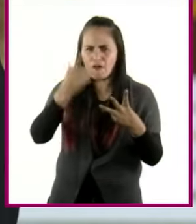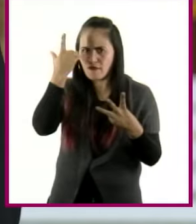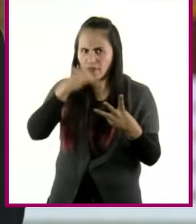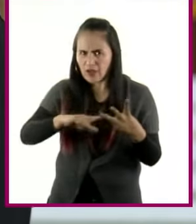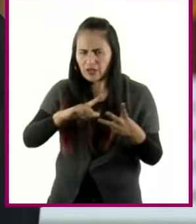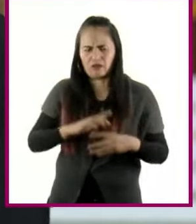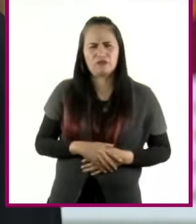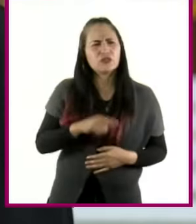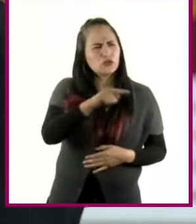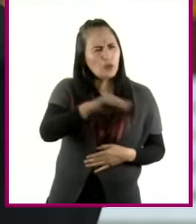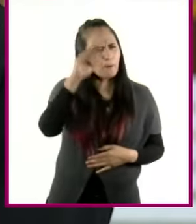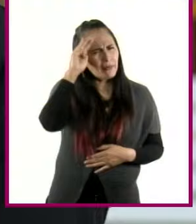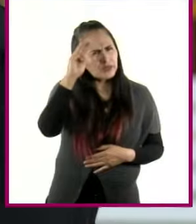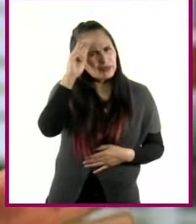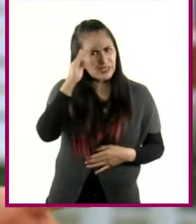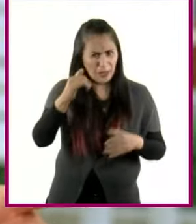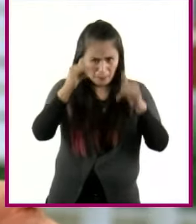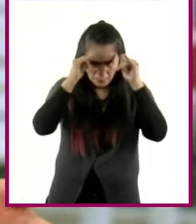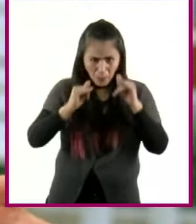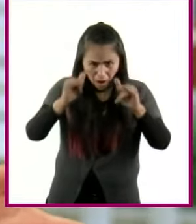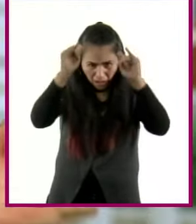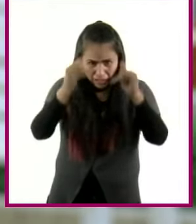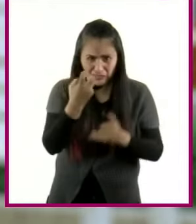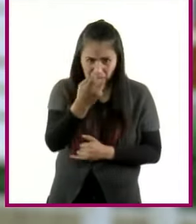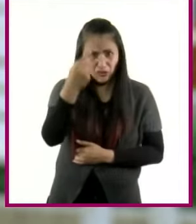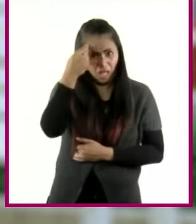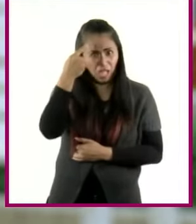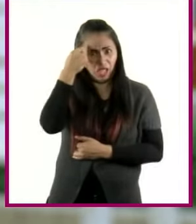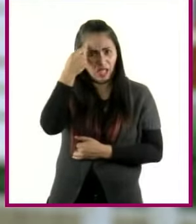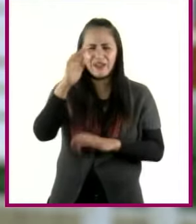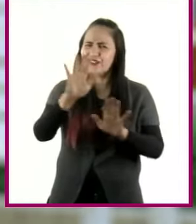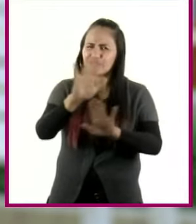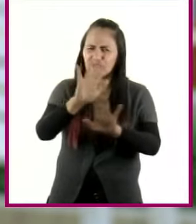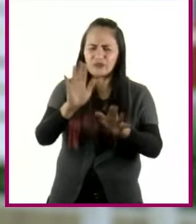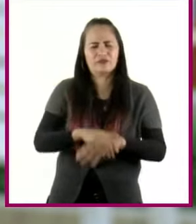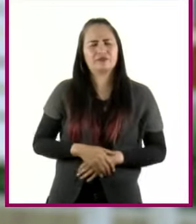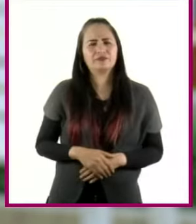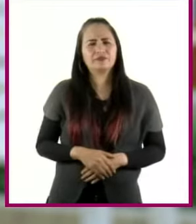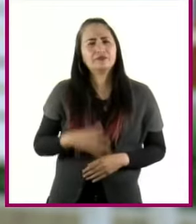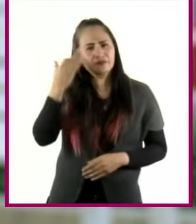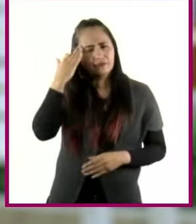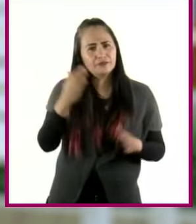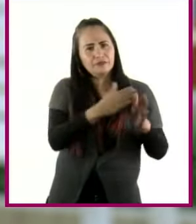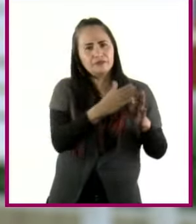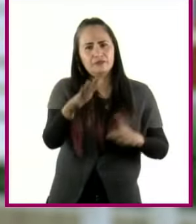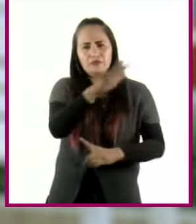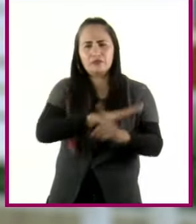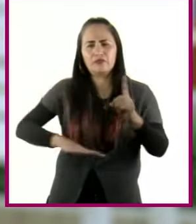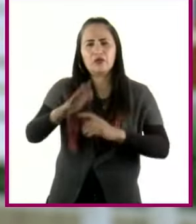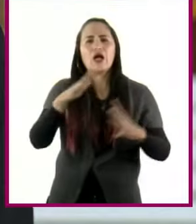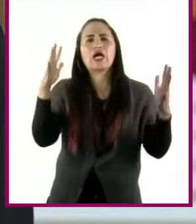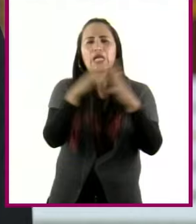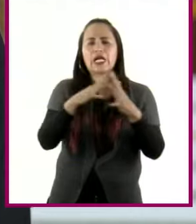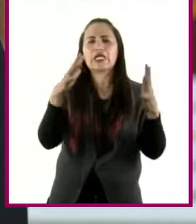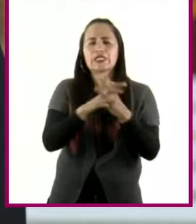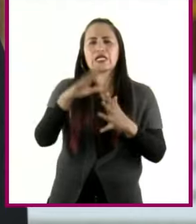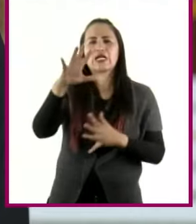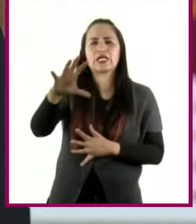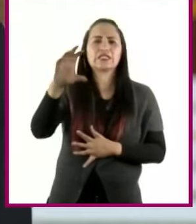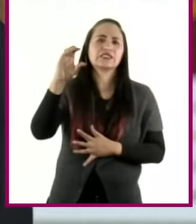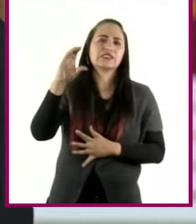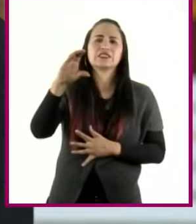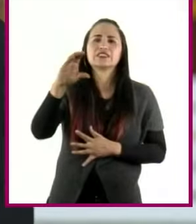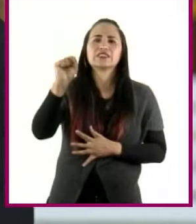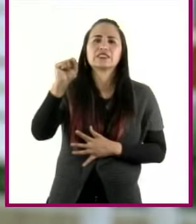quedaste pensando en las vacas? No, espera. Es que la película se desarrolla en el tiempo de la Guerra de Secesión.